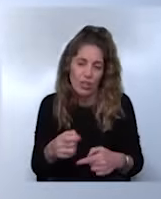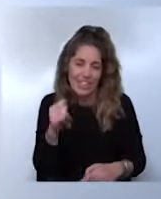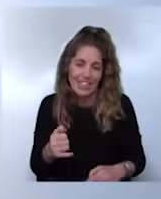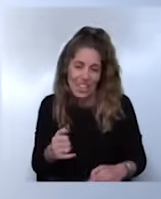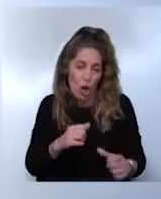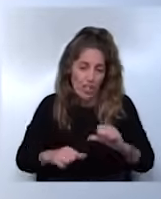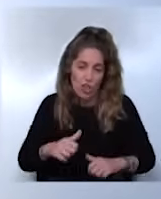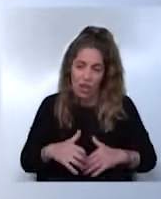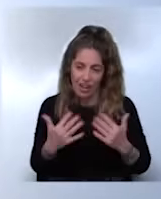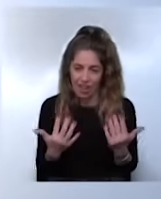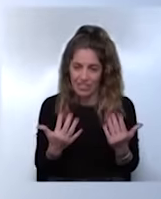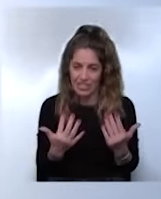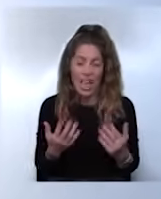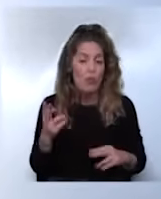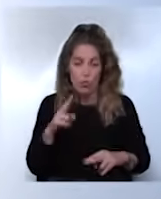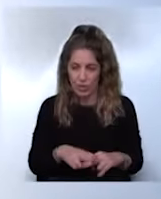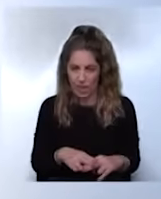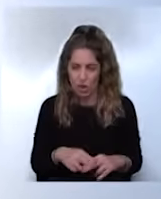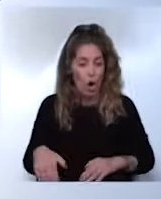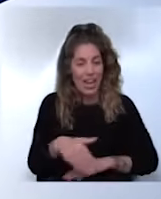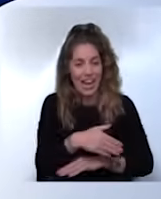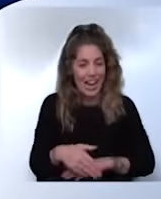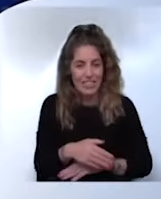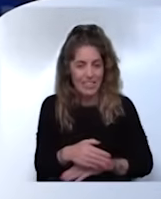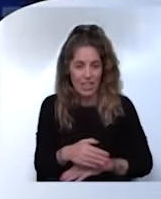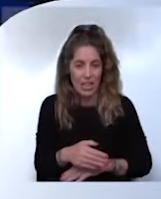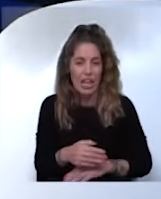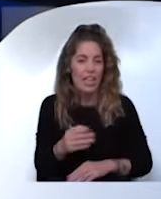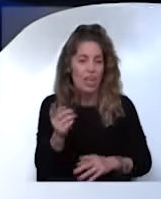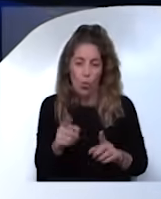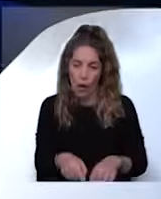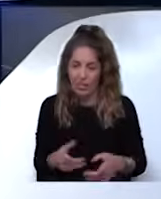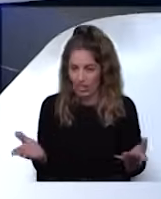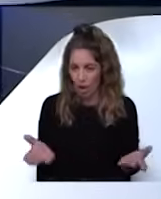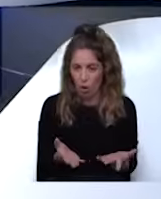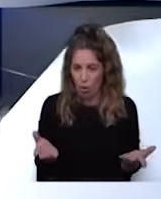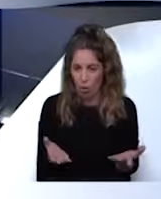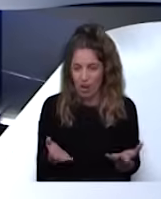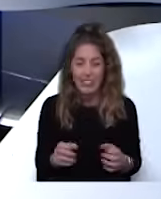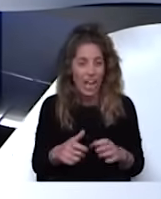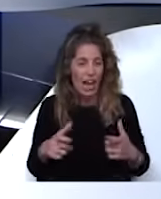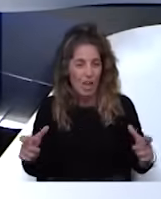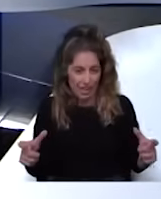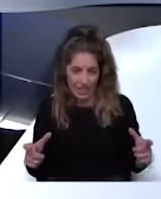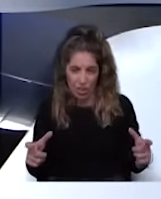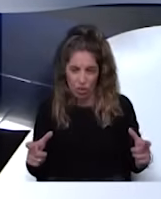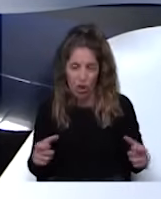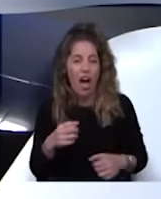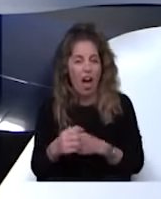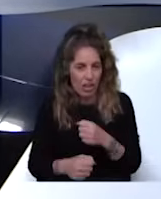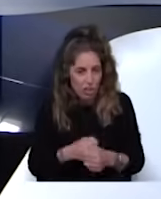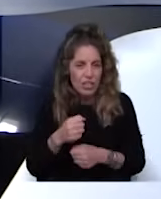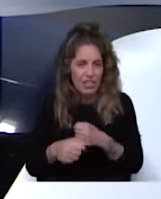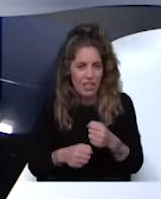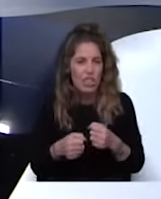lesiones graves y falleciendo en las vías públicas como está pasando ahora que está incrementándose año tras